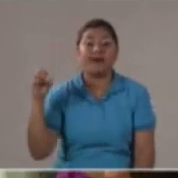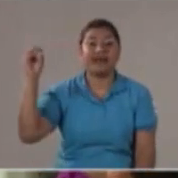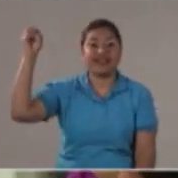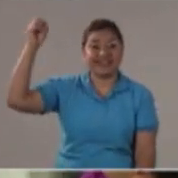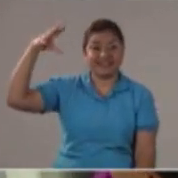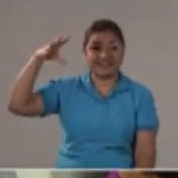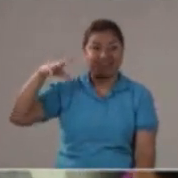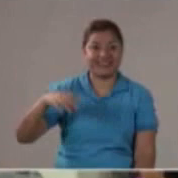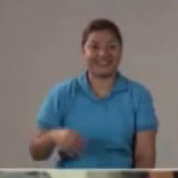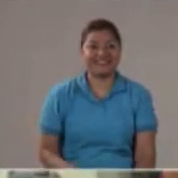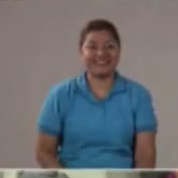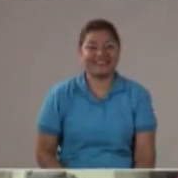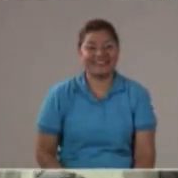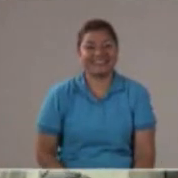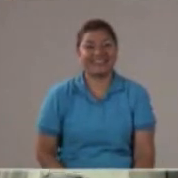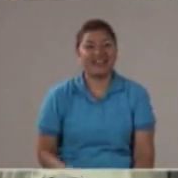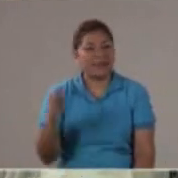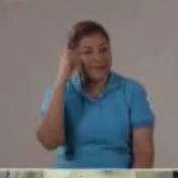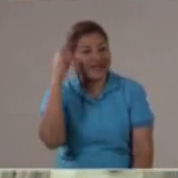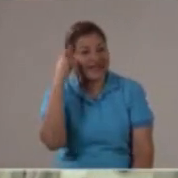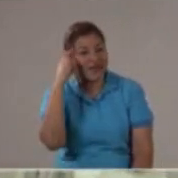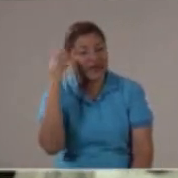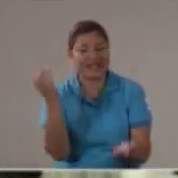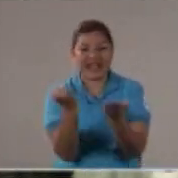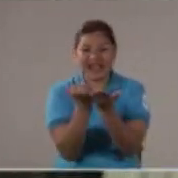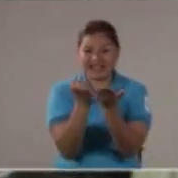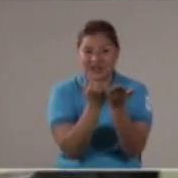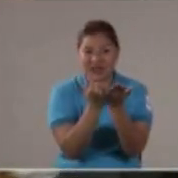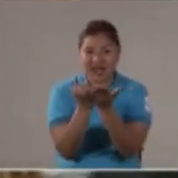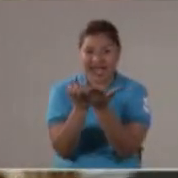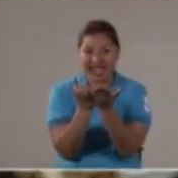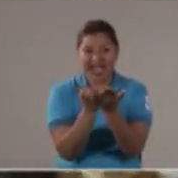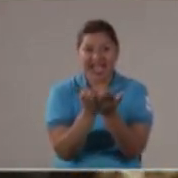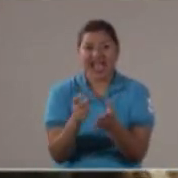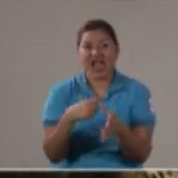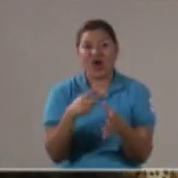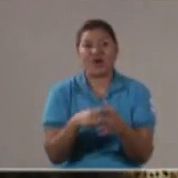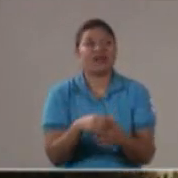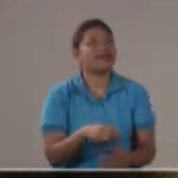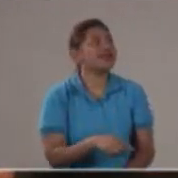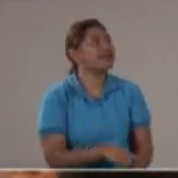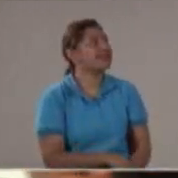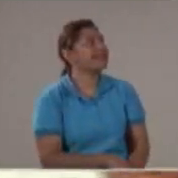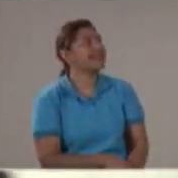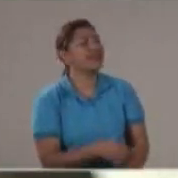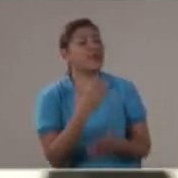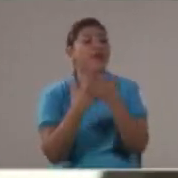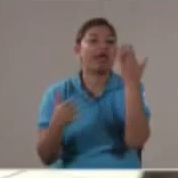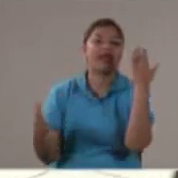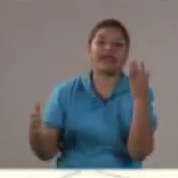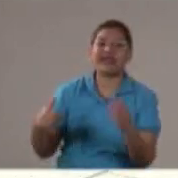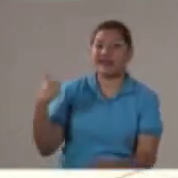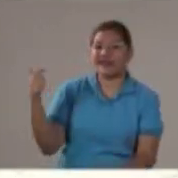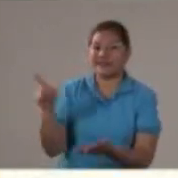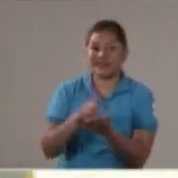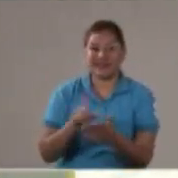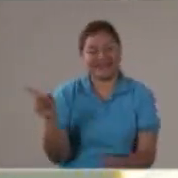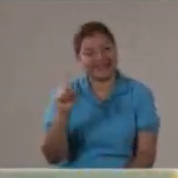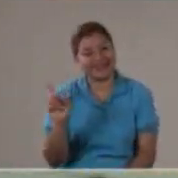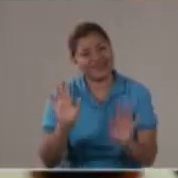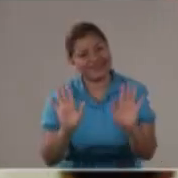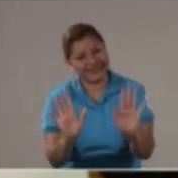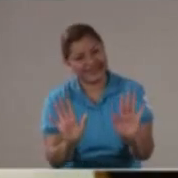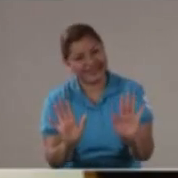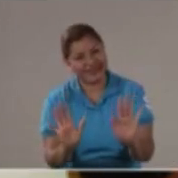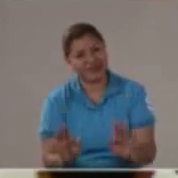como aquellos alumnos, ¿verdad? Que ahí viene para aquí, voy a ver para otro lado. Me voy a ir al baño, dice. ¿Me voy a ir al baño? No,